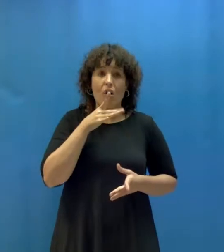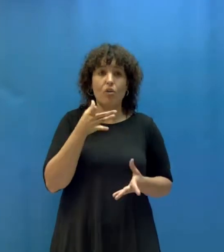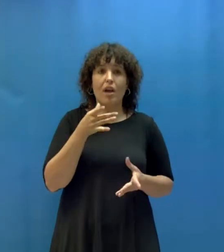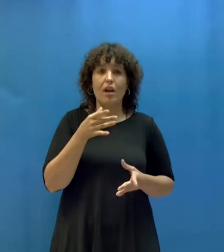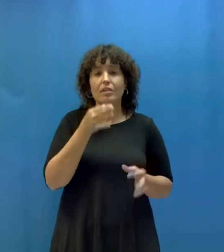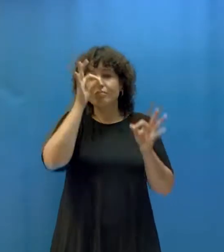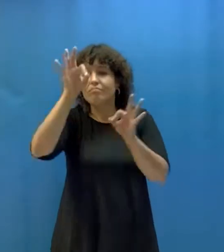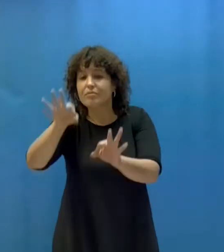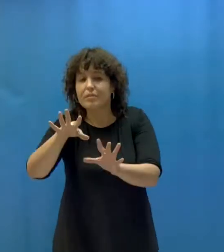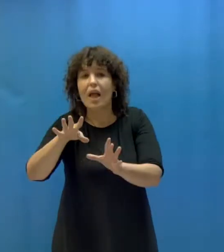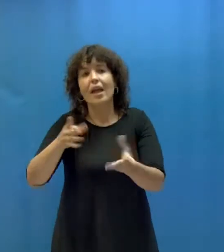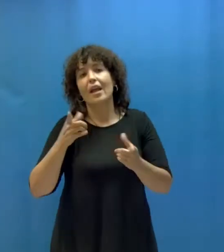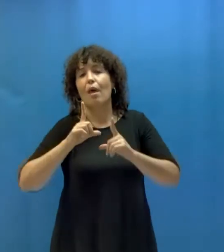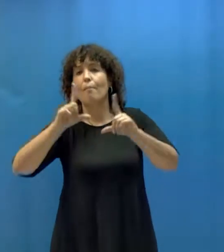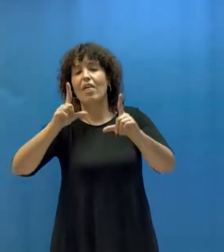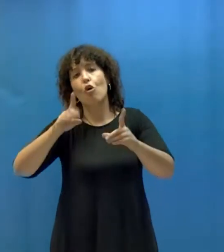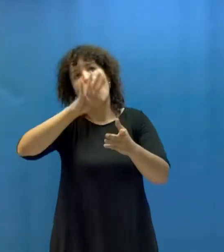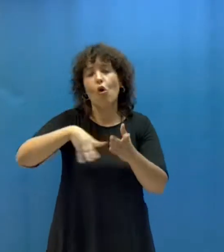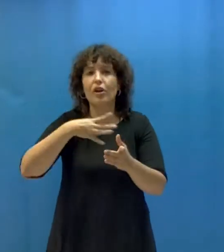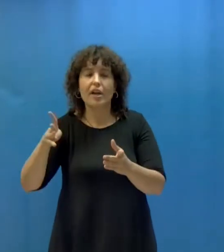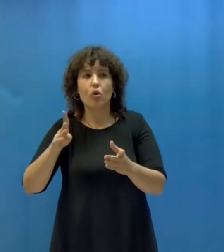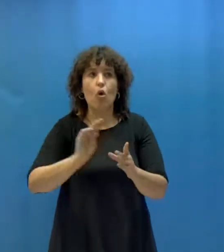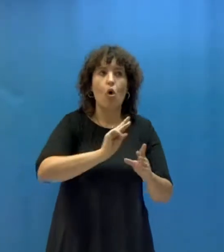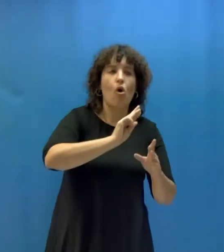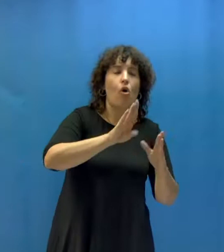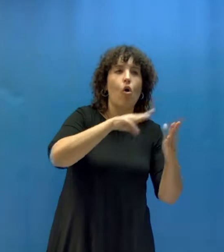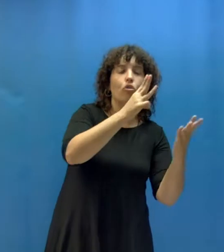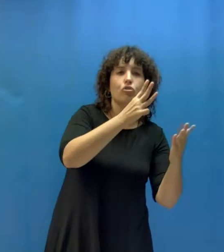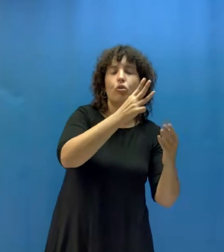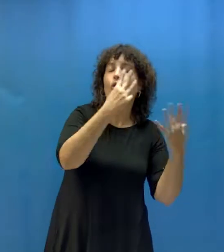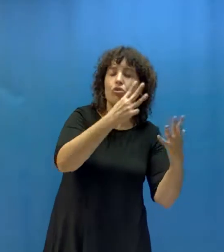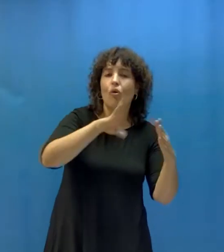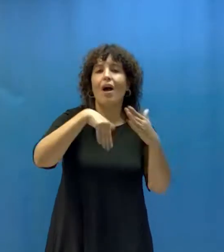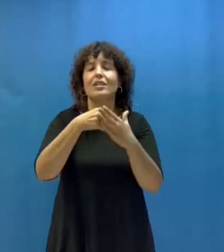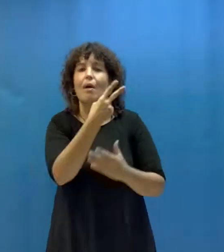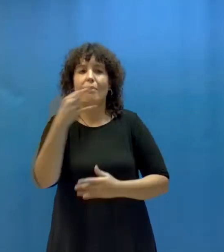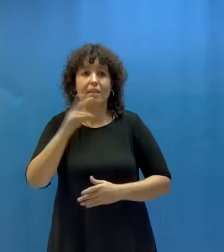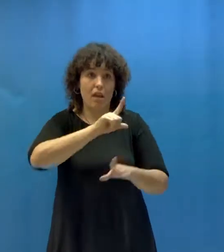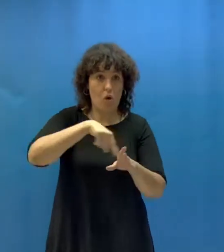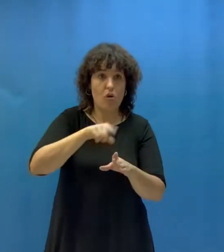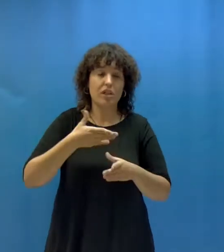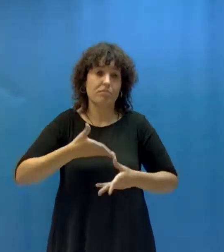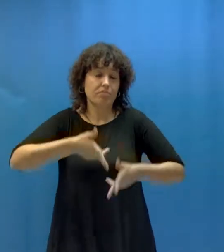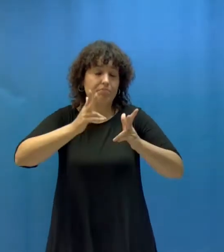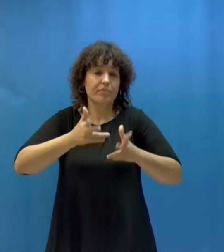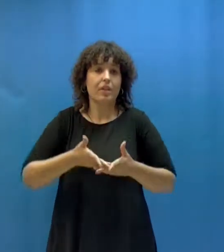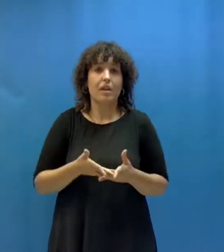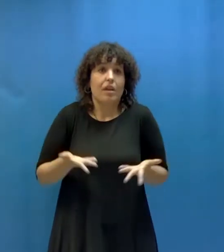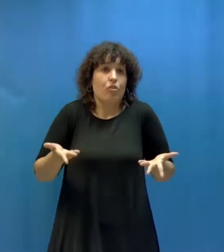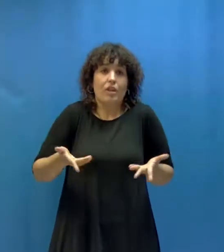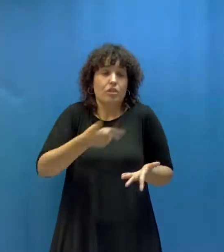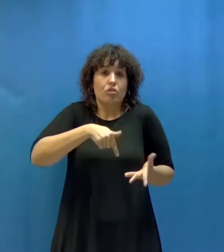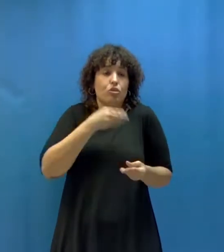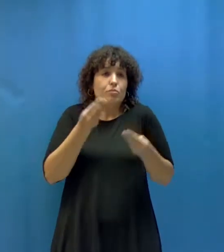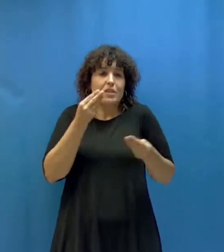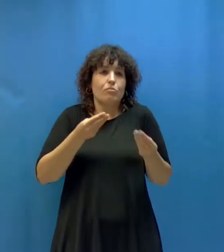horario, el que está en el tramo entre 8 y 20 horas. Y esta limitación puede afectar, consideramos, y por eso hemos votado en contra, puede afectar de